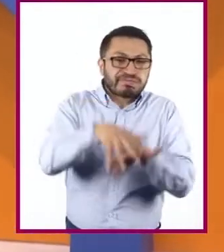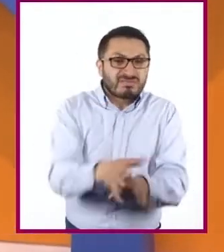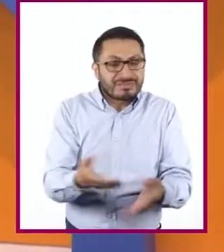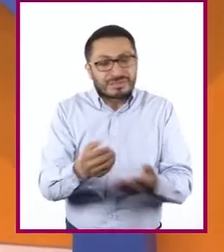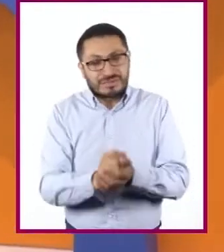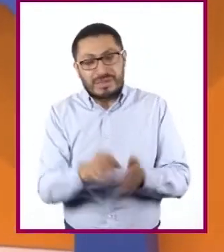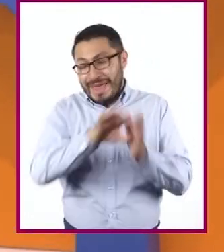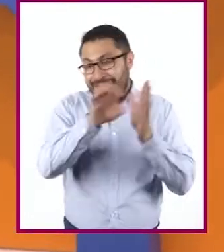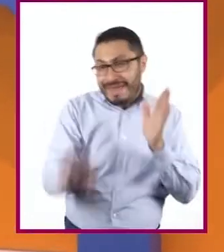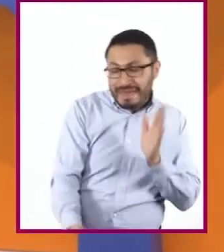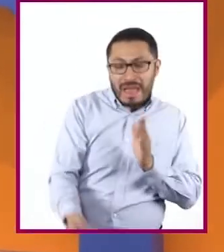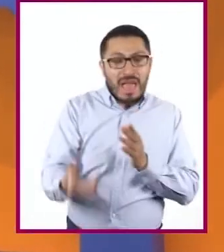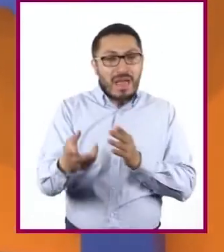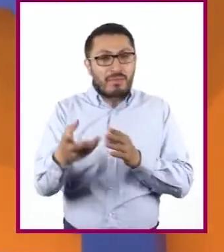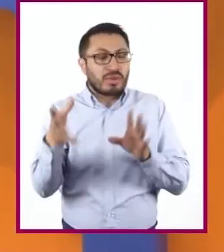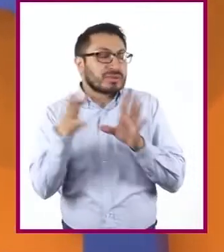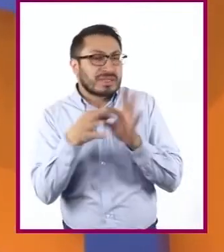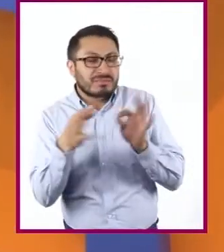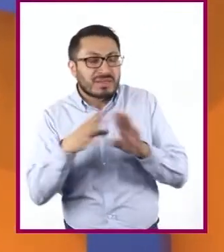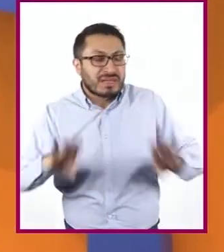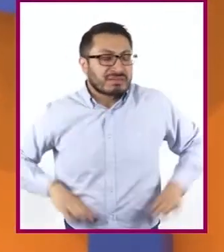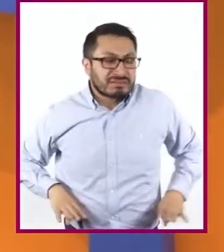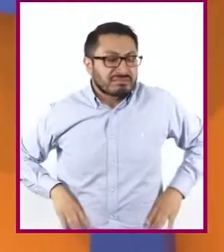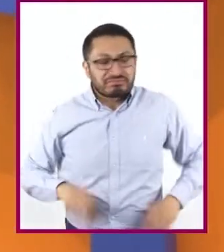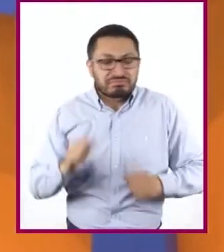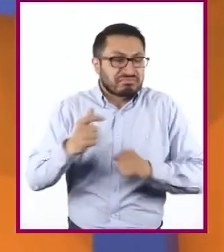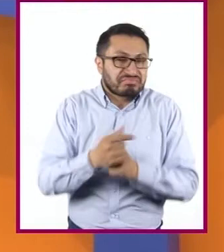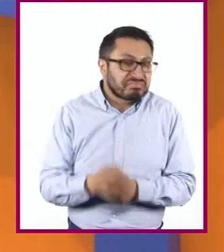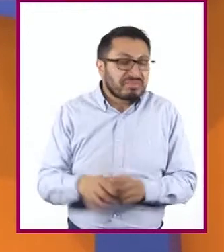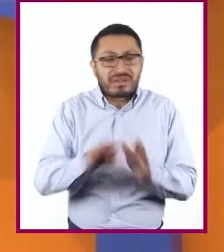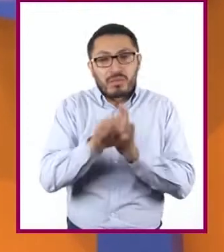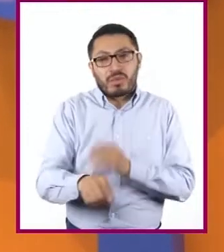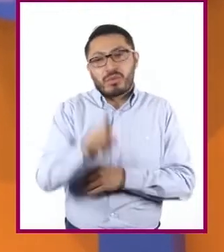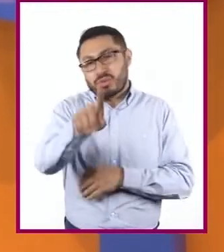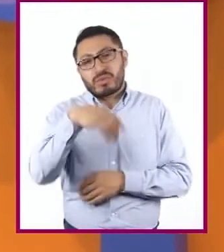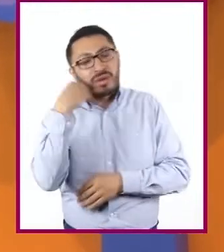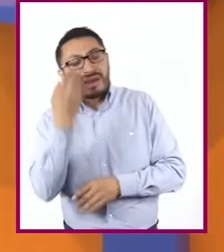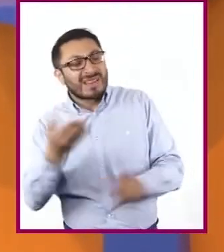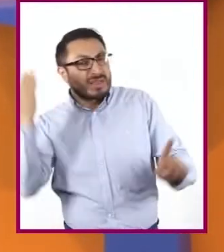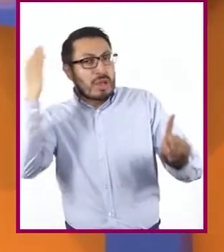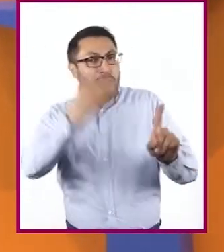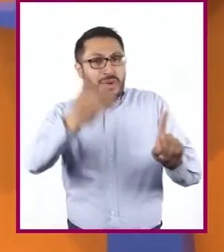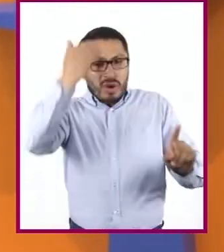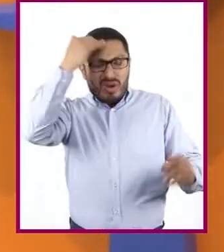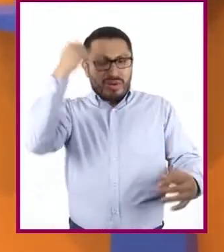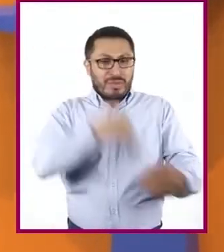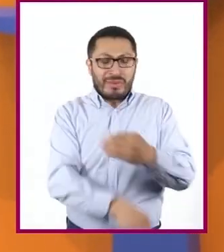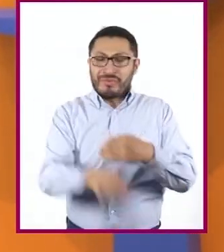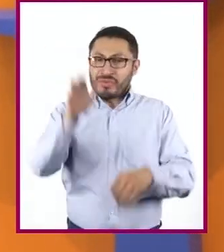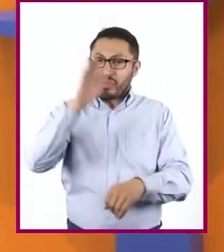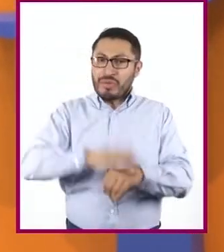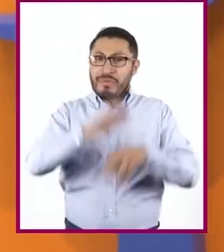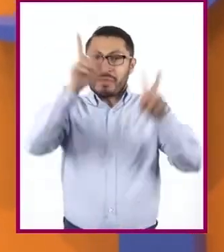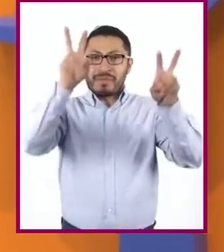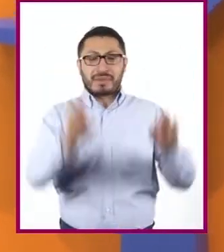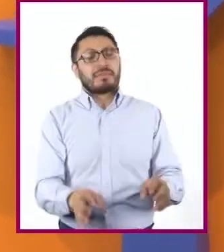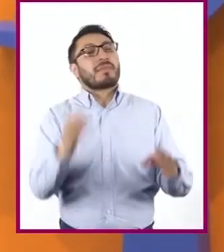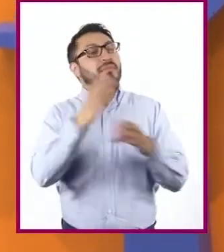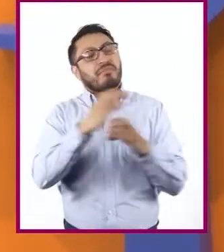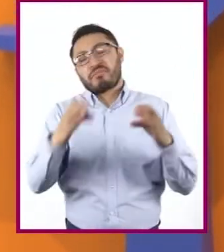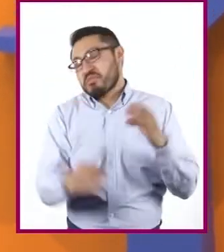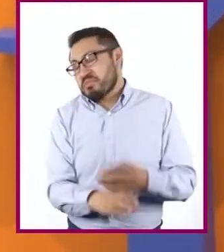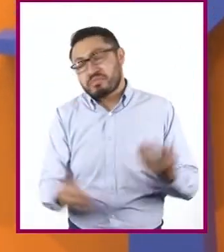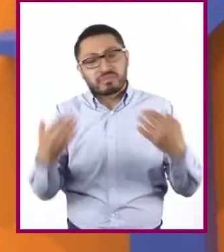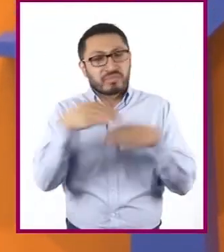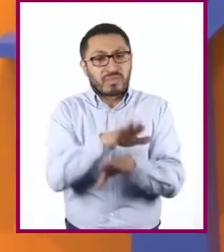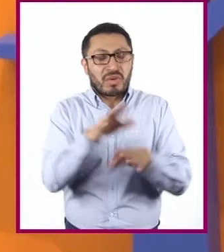o descripciones. ¿Qué hacen cuando quieren conocer más acerca de un tema? Cuando quieren saber más cosas sobre la vida